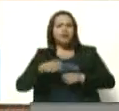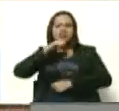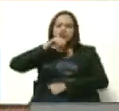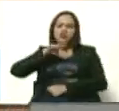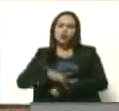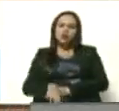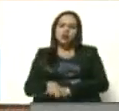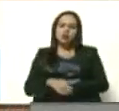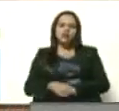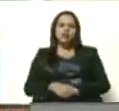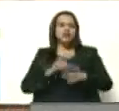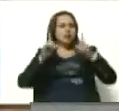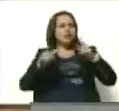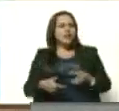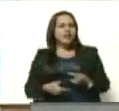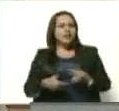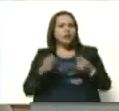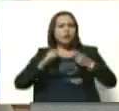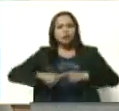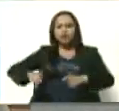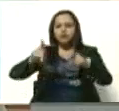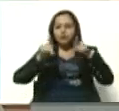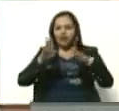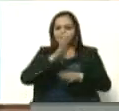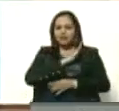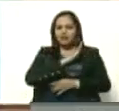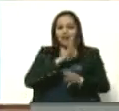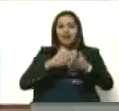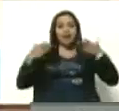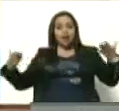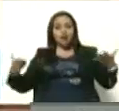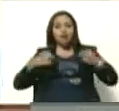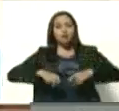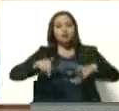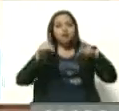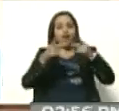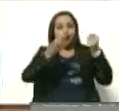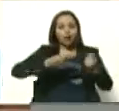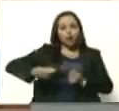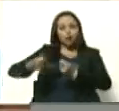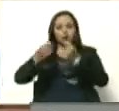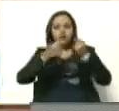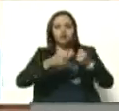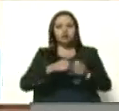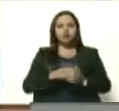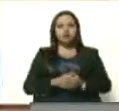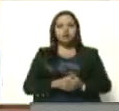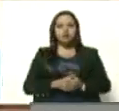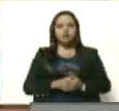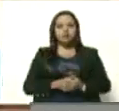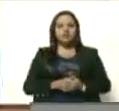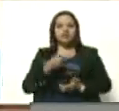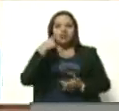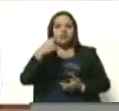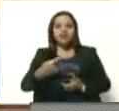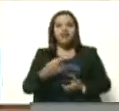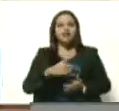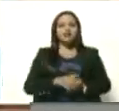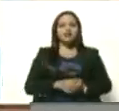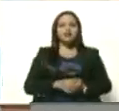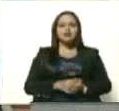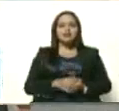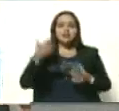historia, pero también de sus posibilidades, grandes posibilidades económicas. Y decía Chávez en ese